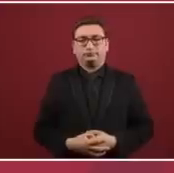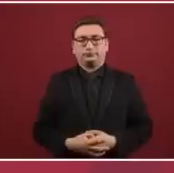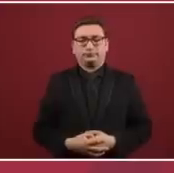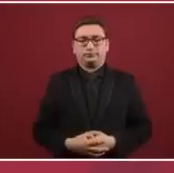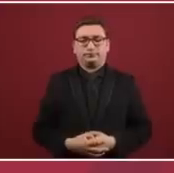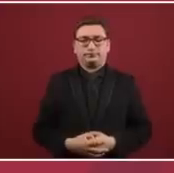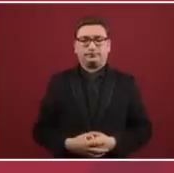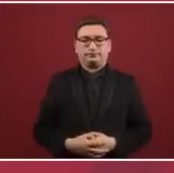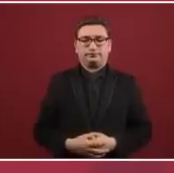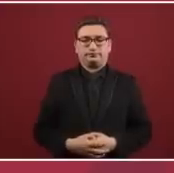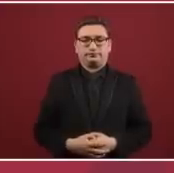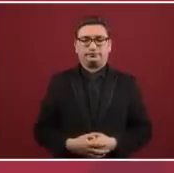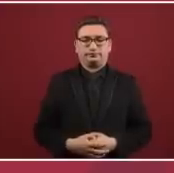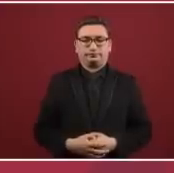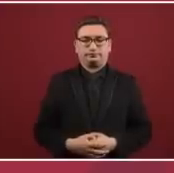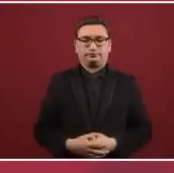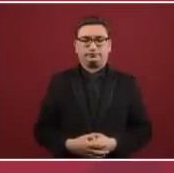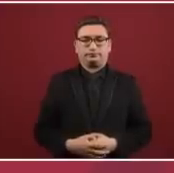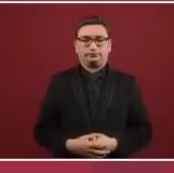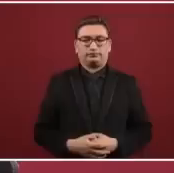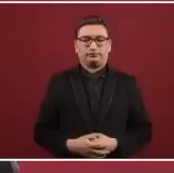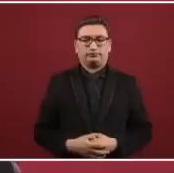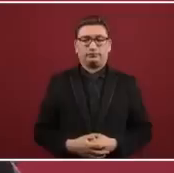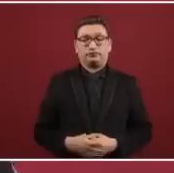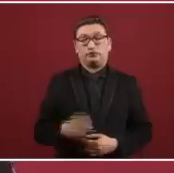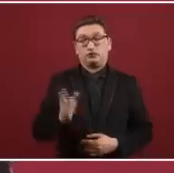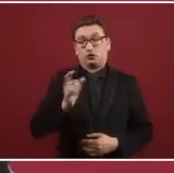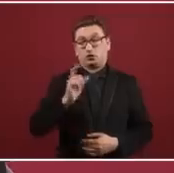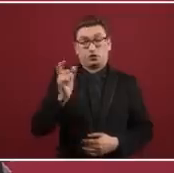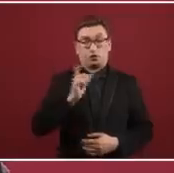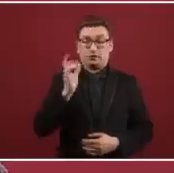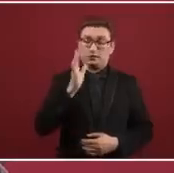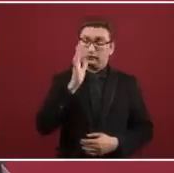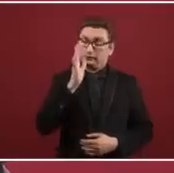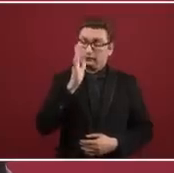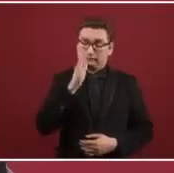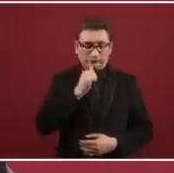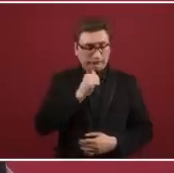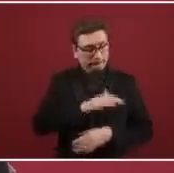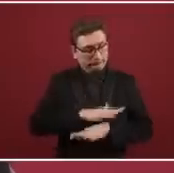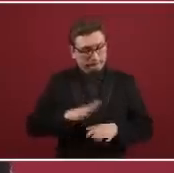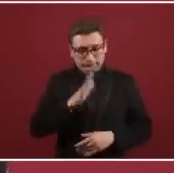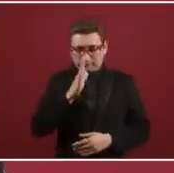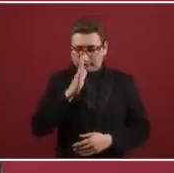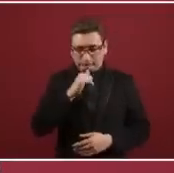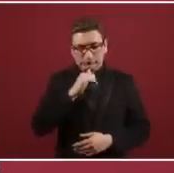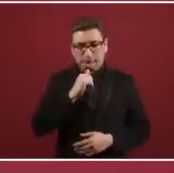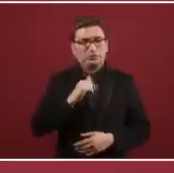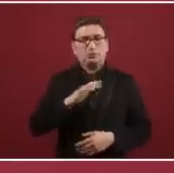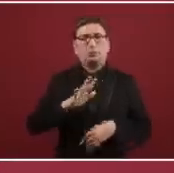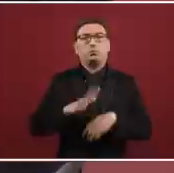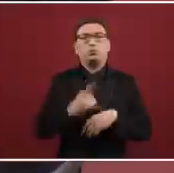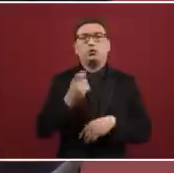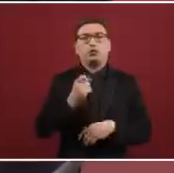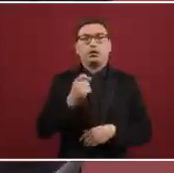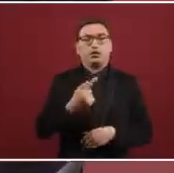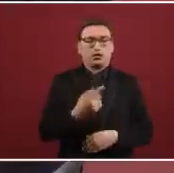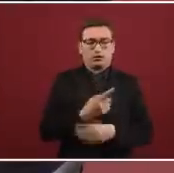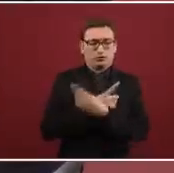sea pues insoportable, porque esté de por medio la